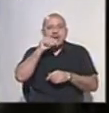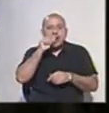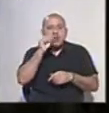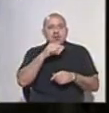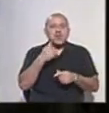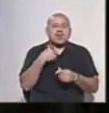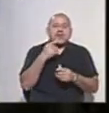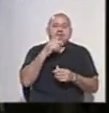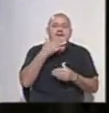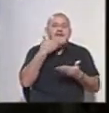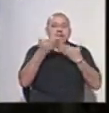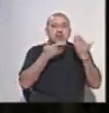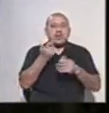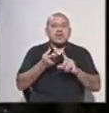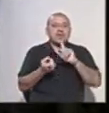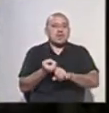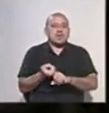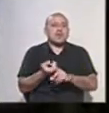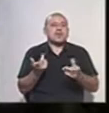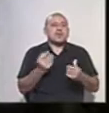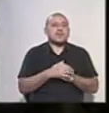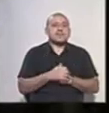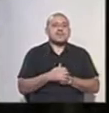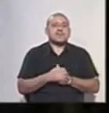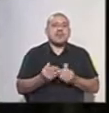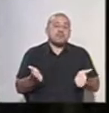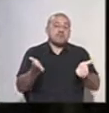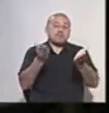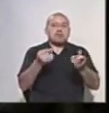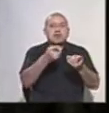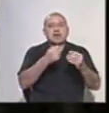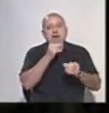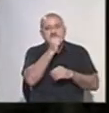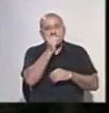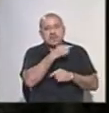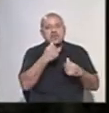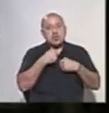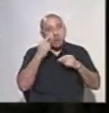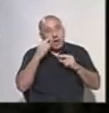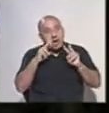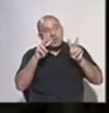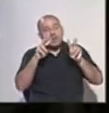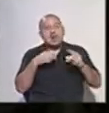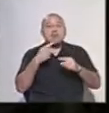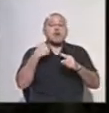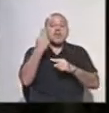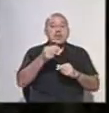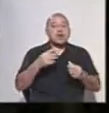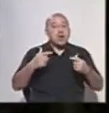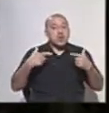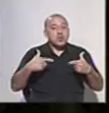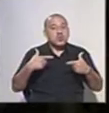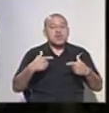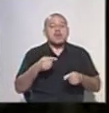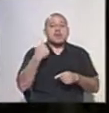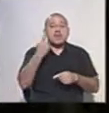Estoy feliz, la verdad, estoy disfrutando a full. Bueno, digo, usted a disfrutar, nosotros vamos a disfrutar desde el lado de abajo y éxitos mañana en el teatro. Bueno,